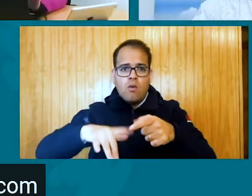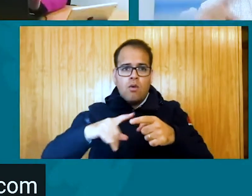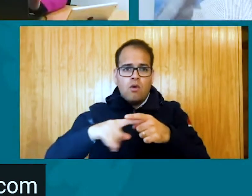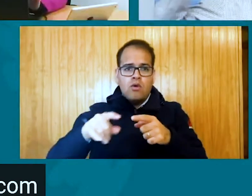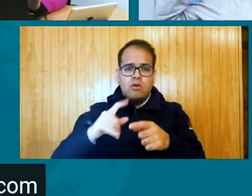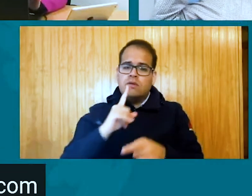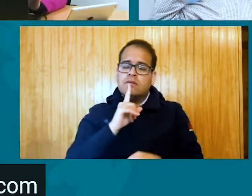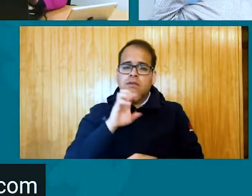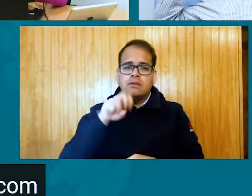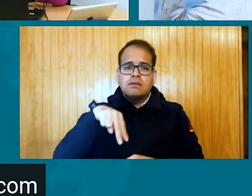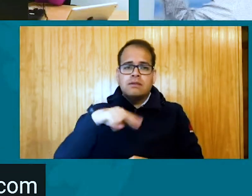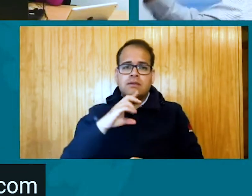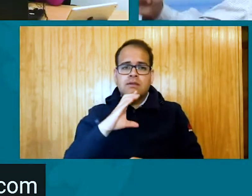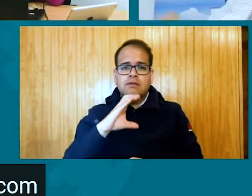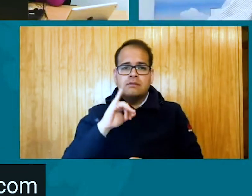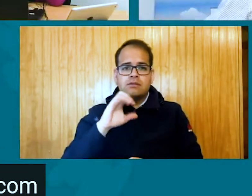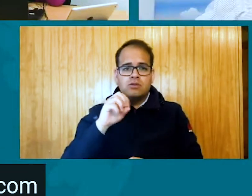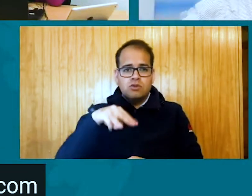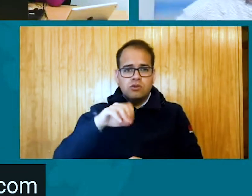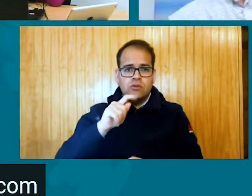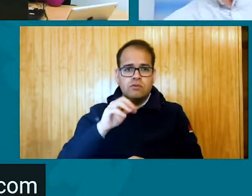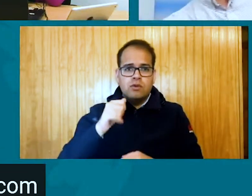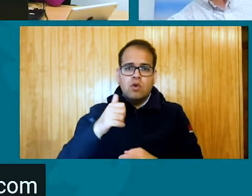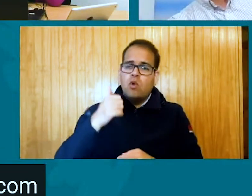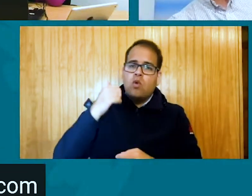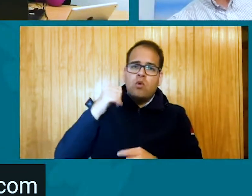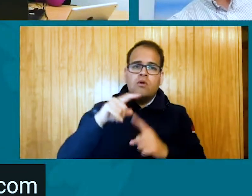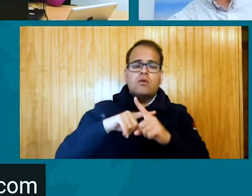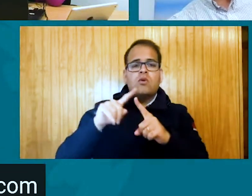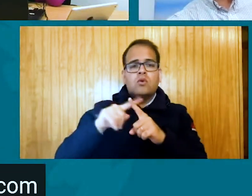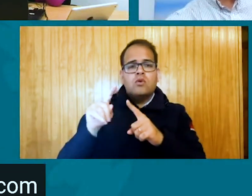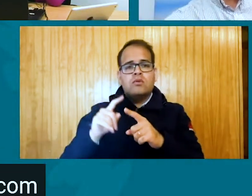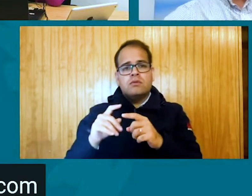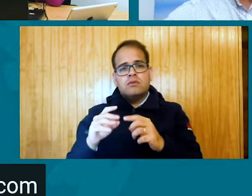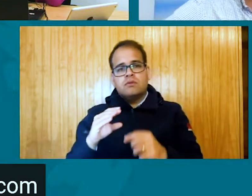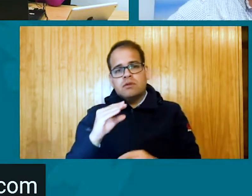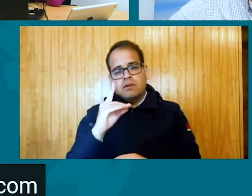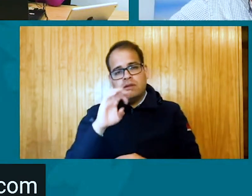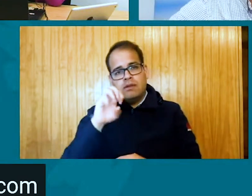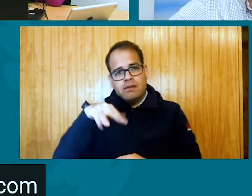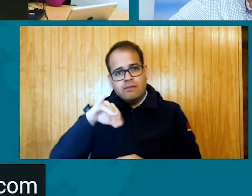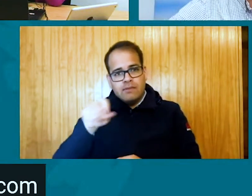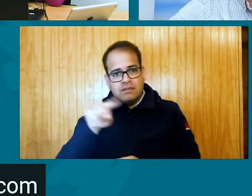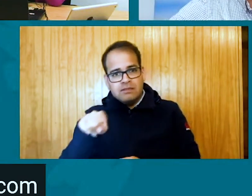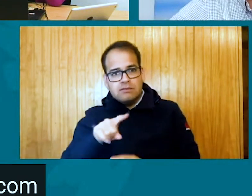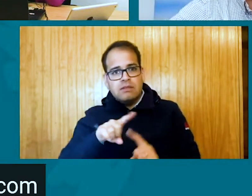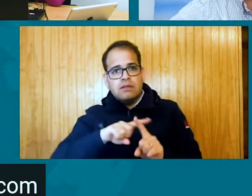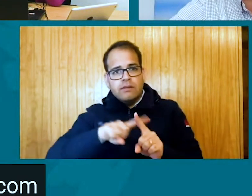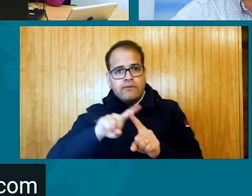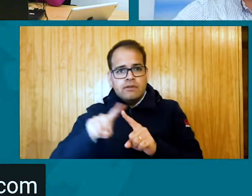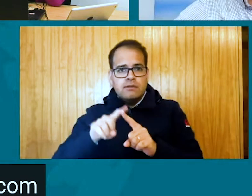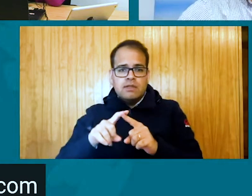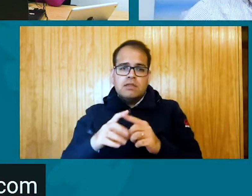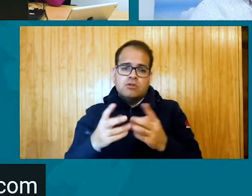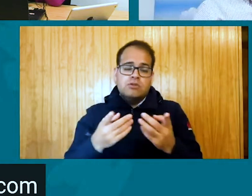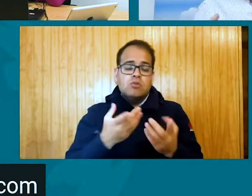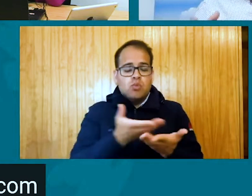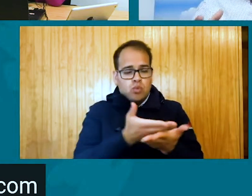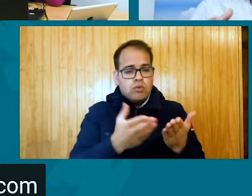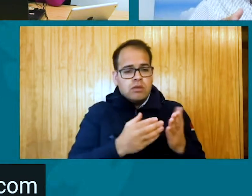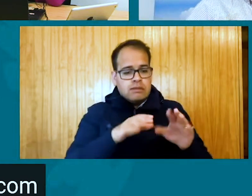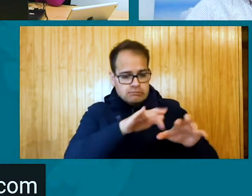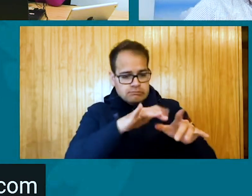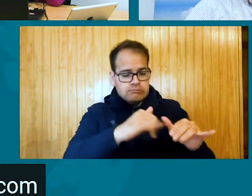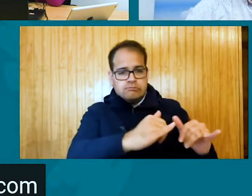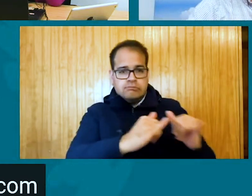tensiómetros, estaciones meteorológicas como la que tengo aquí atrás, para el otro lado, la Davis. Por lo tanto, nos tendrían que escribir para